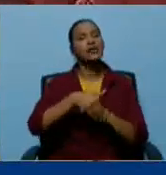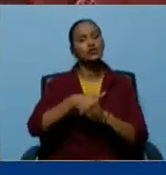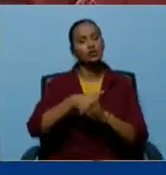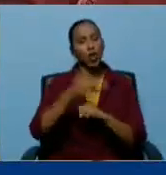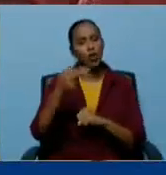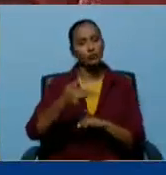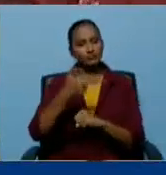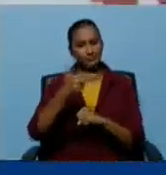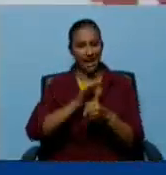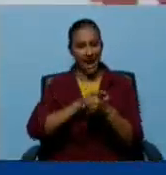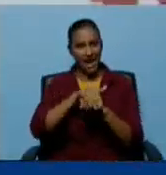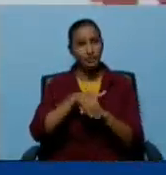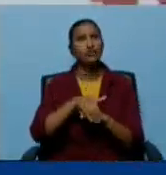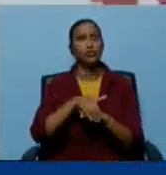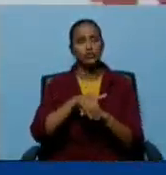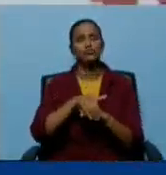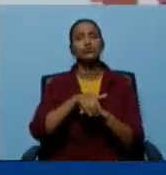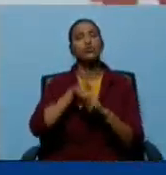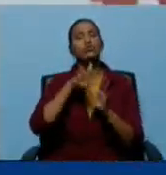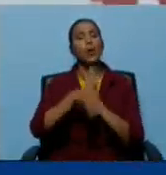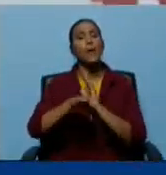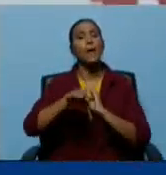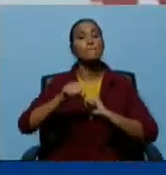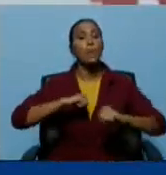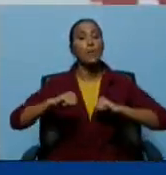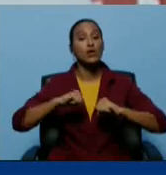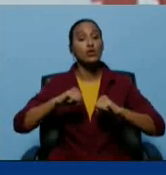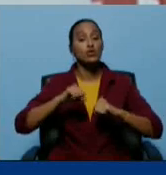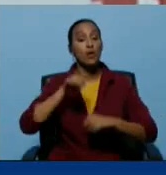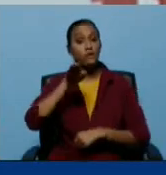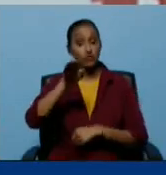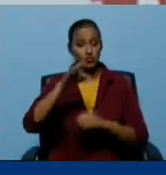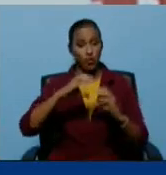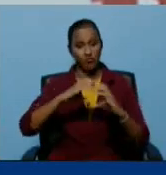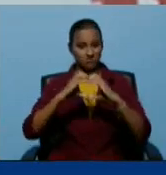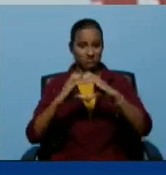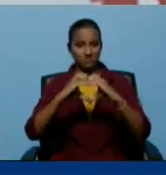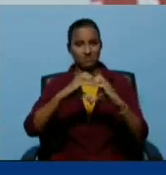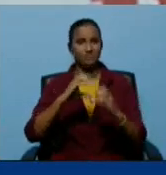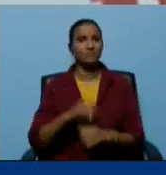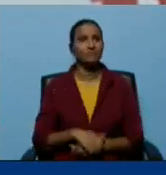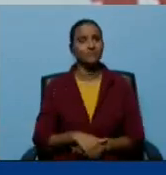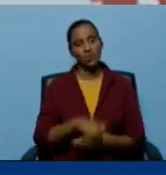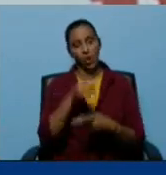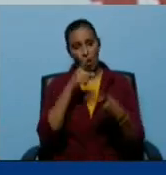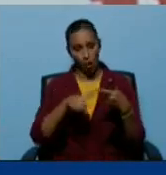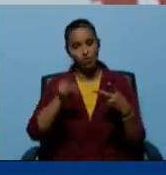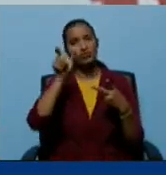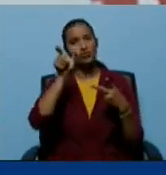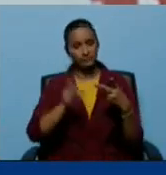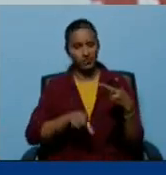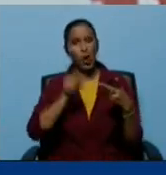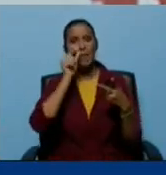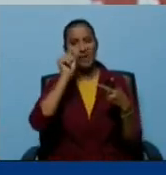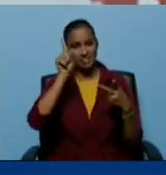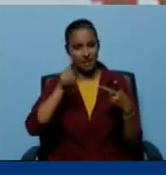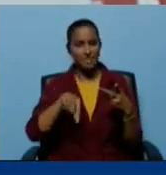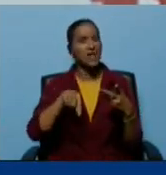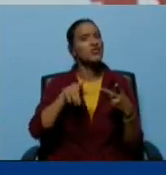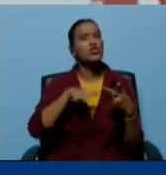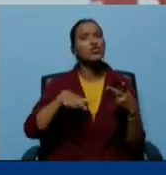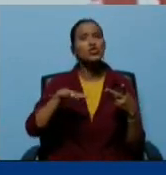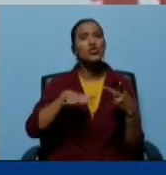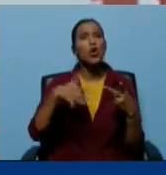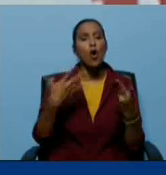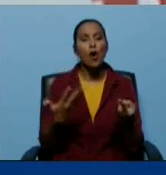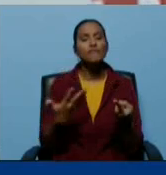y los compañeros Henry Parra, del Partido Comunista de Venezuela, se encuentra viajando hacia acá,